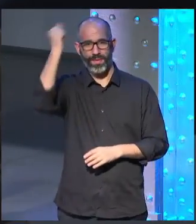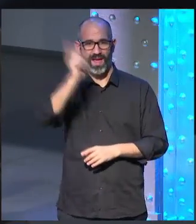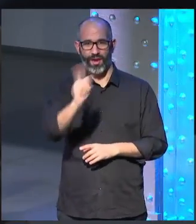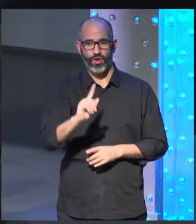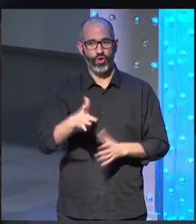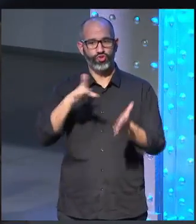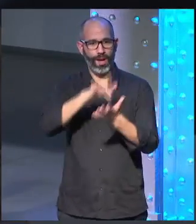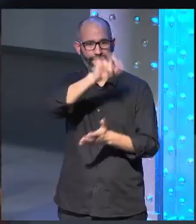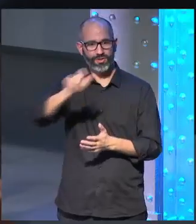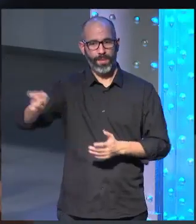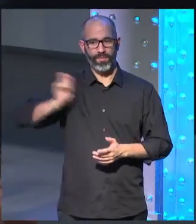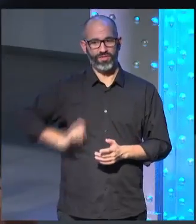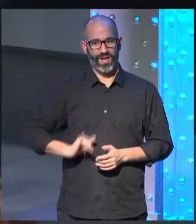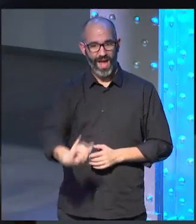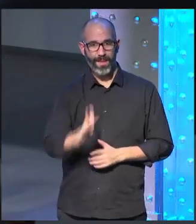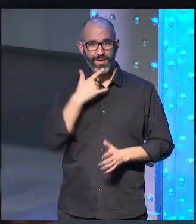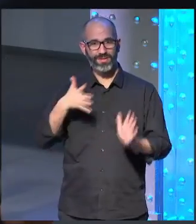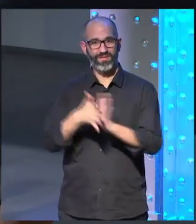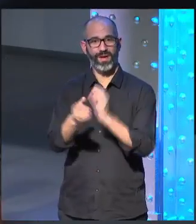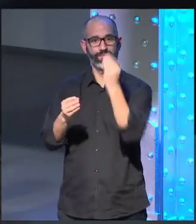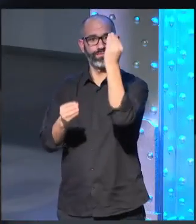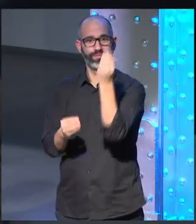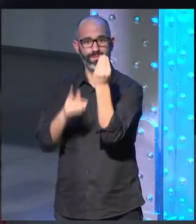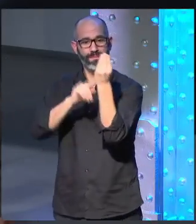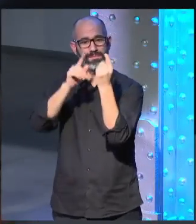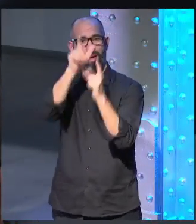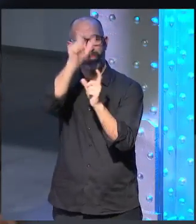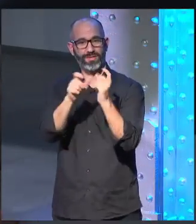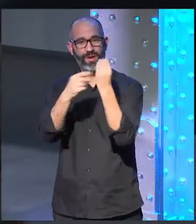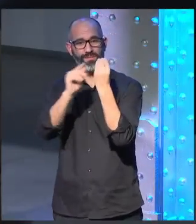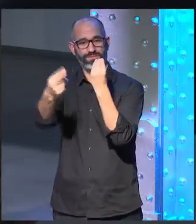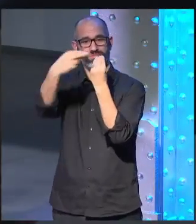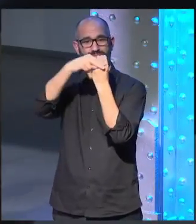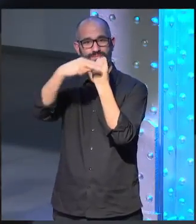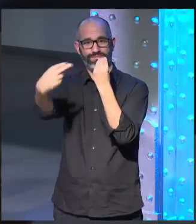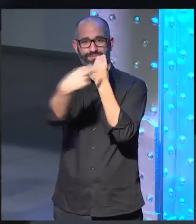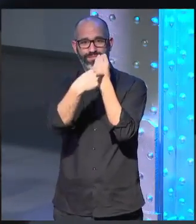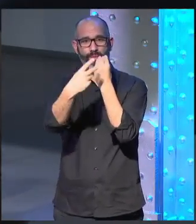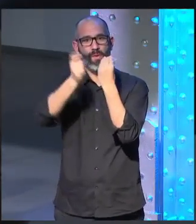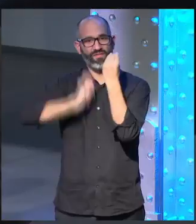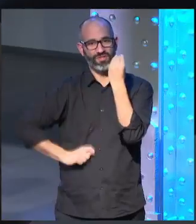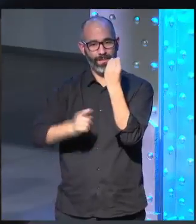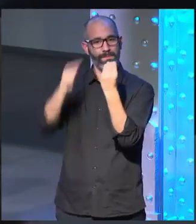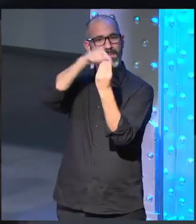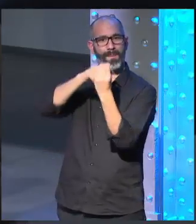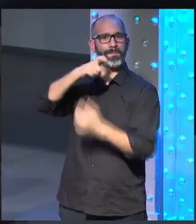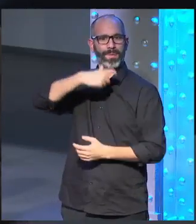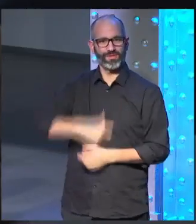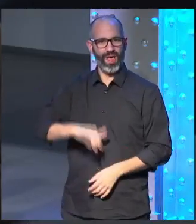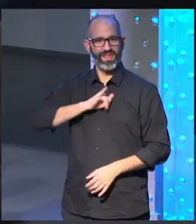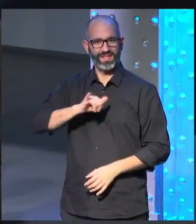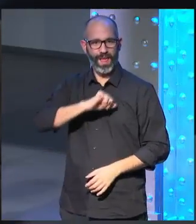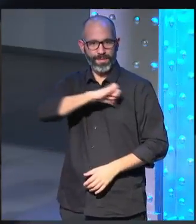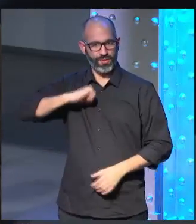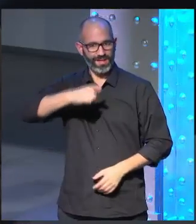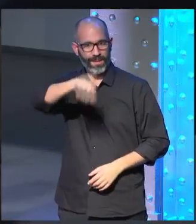los profesionales hay una persona, ¿verdad? Somos personas. Entonces, las pasiones y lo personal es lo que al final te hace